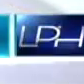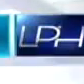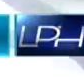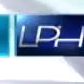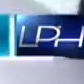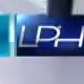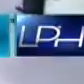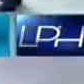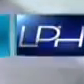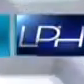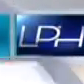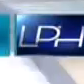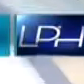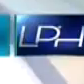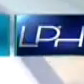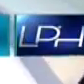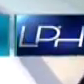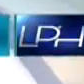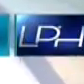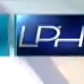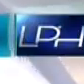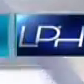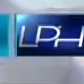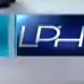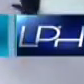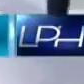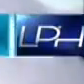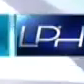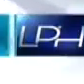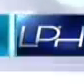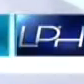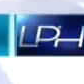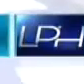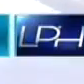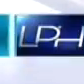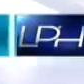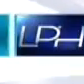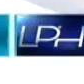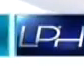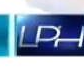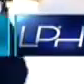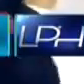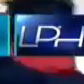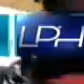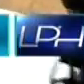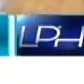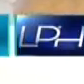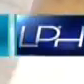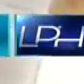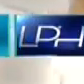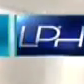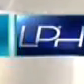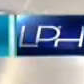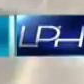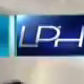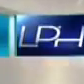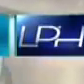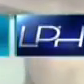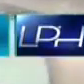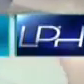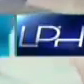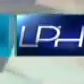el poema tuyo, el bramido del mandullo, dueño de tu corazón, las notas del diapasón. Quiero